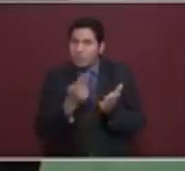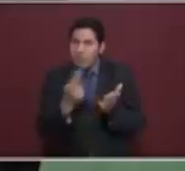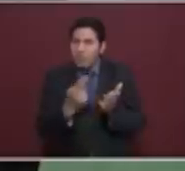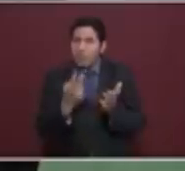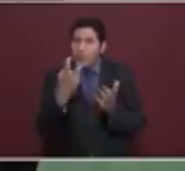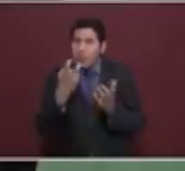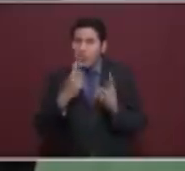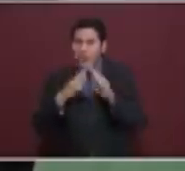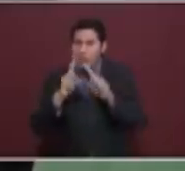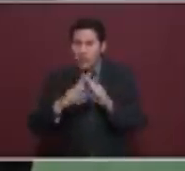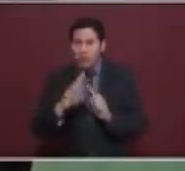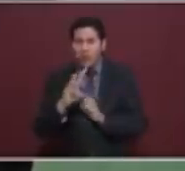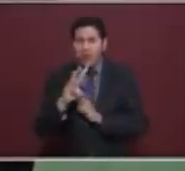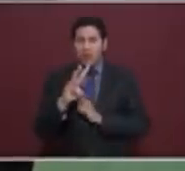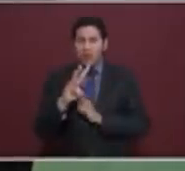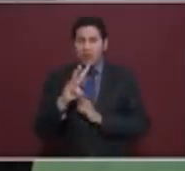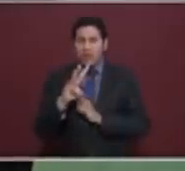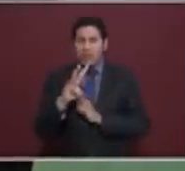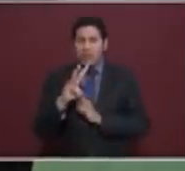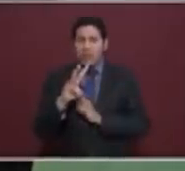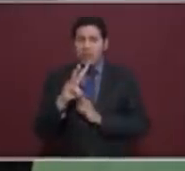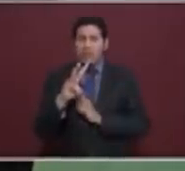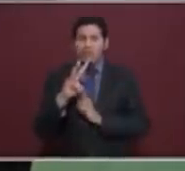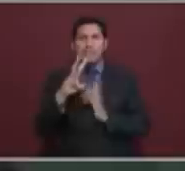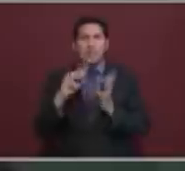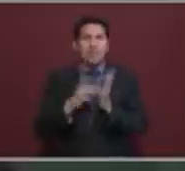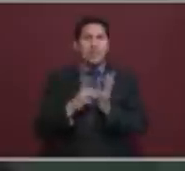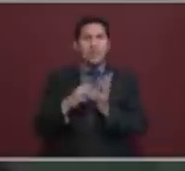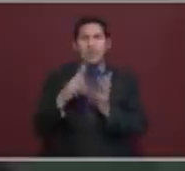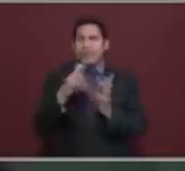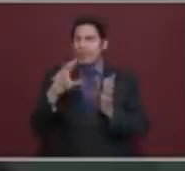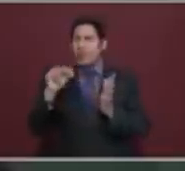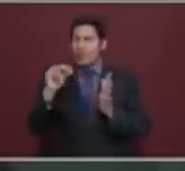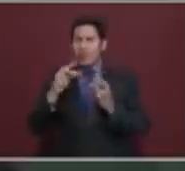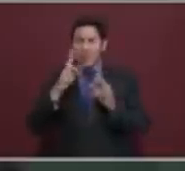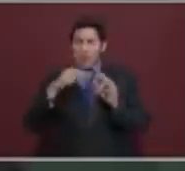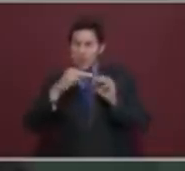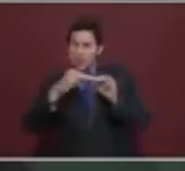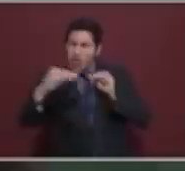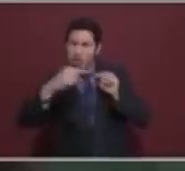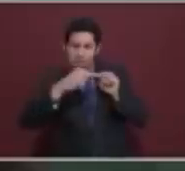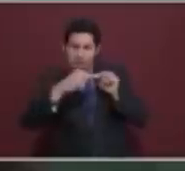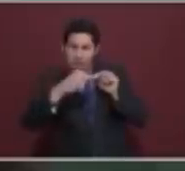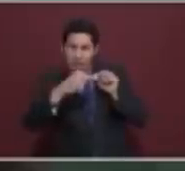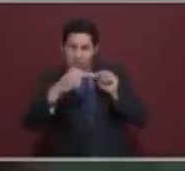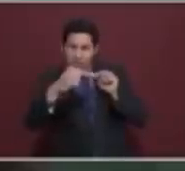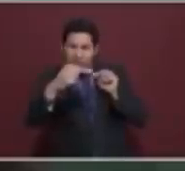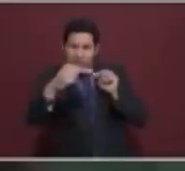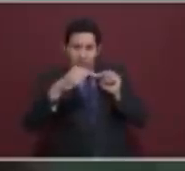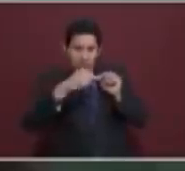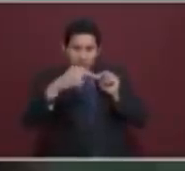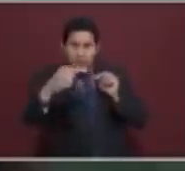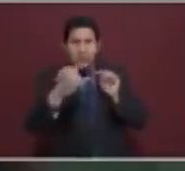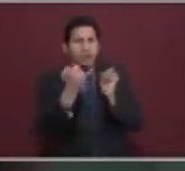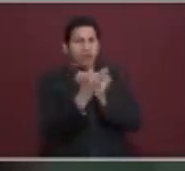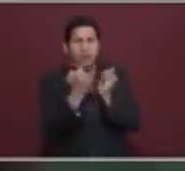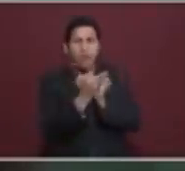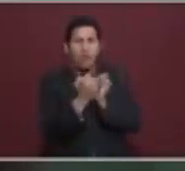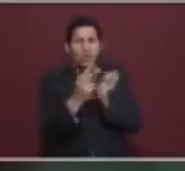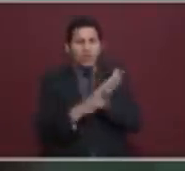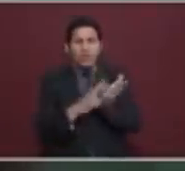180 kilómetros de frontera hay veces que por el mecanismo